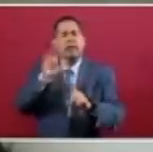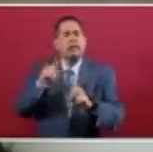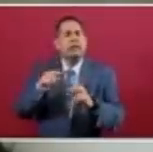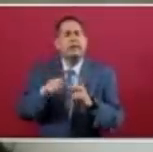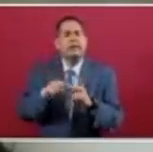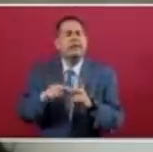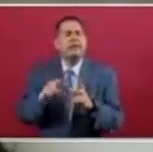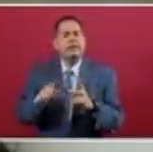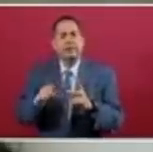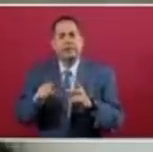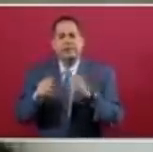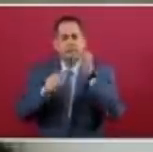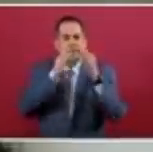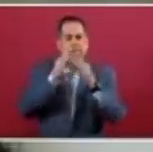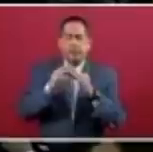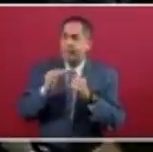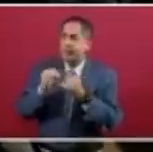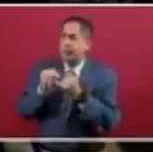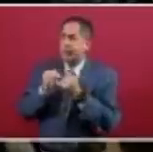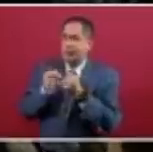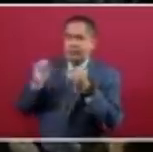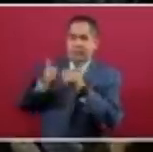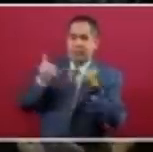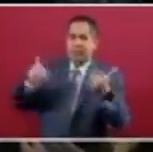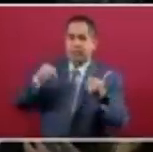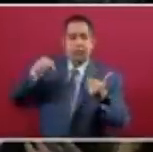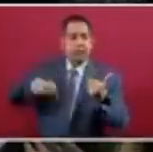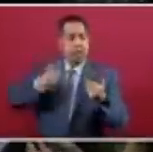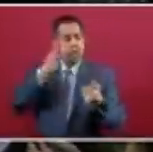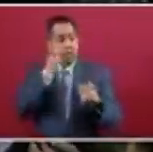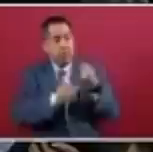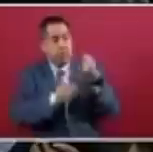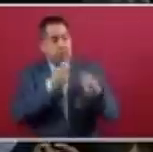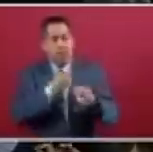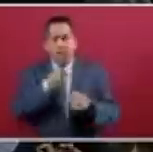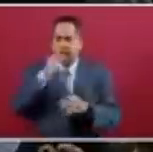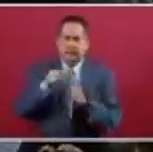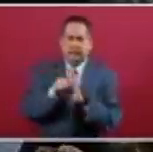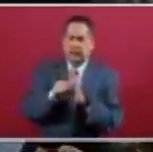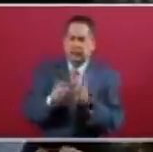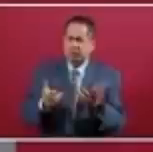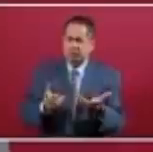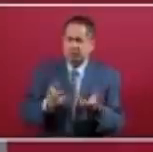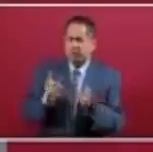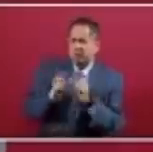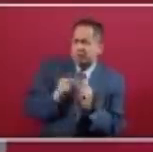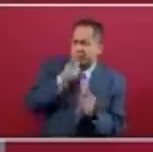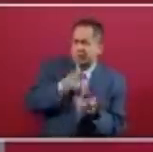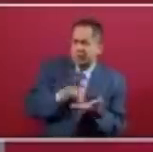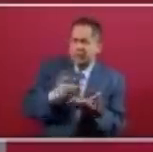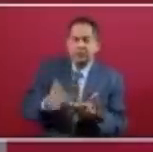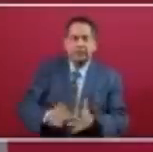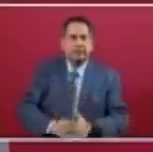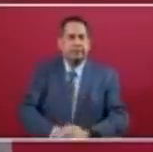los órganos independientes a partir de estos señalamientos. Gracias. Bueno,